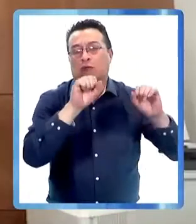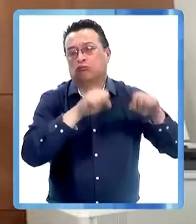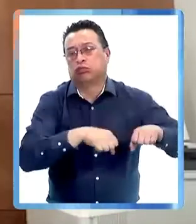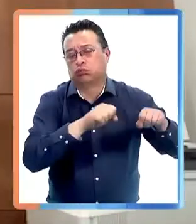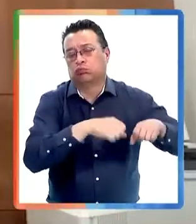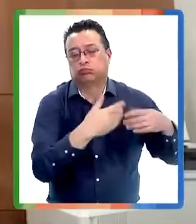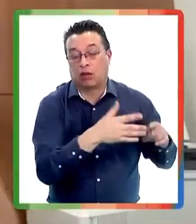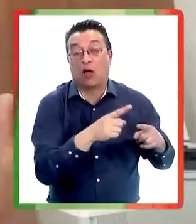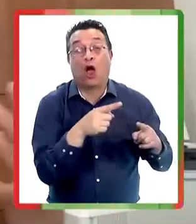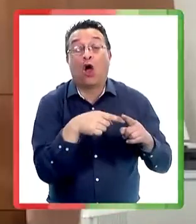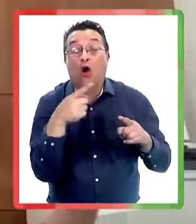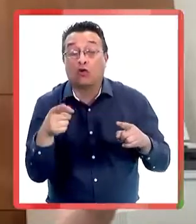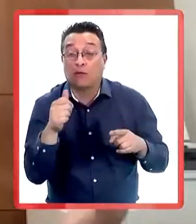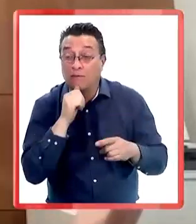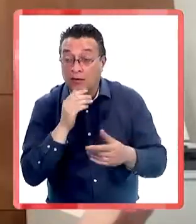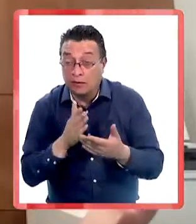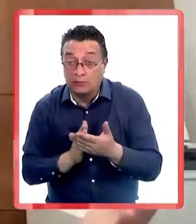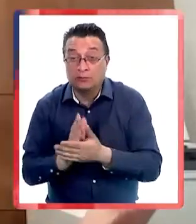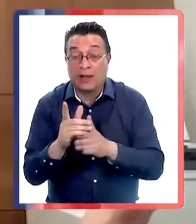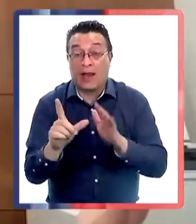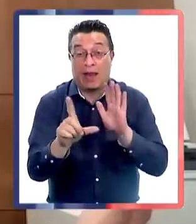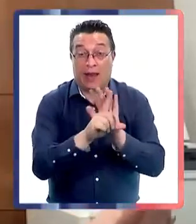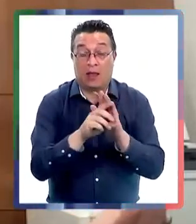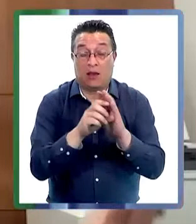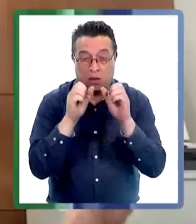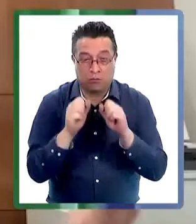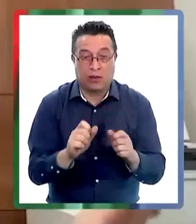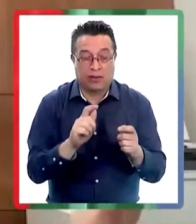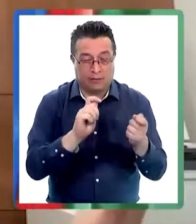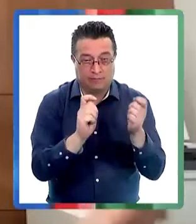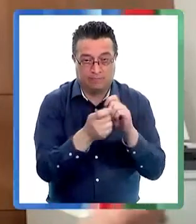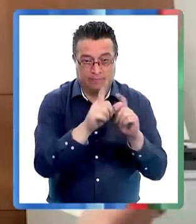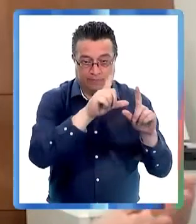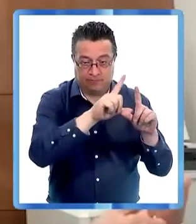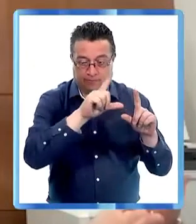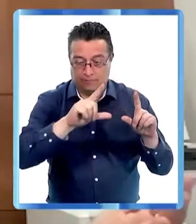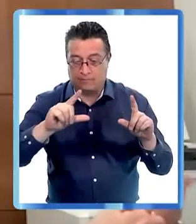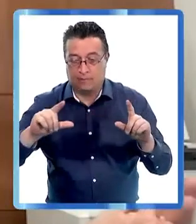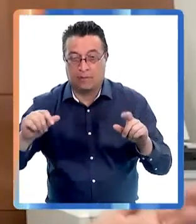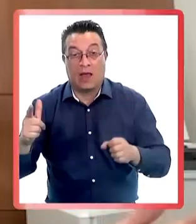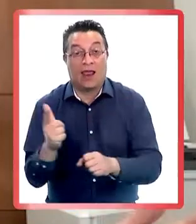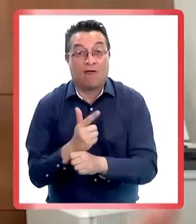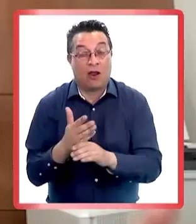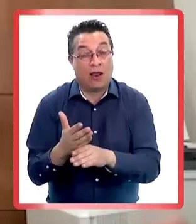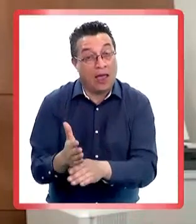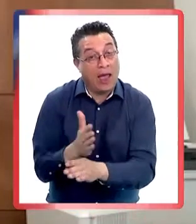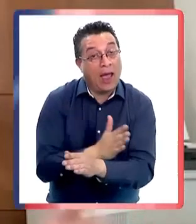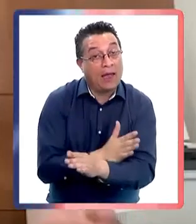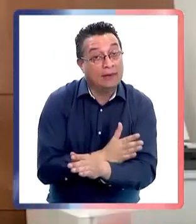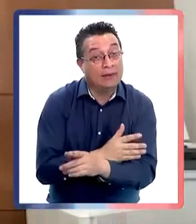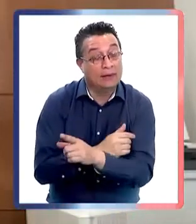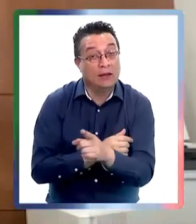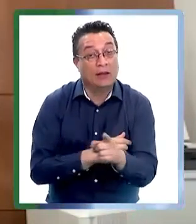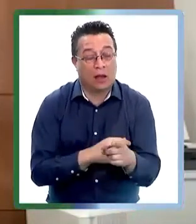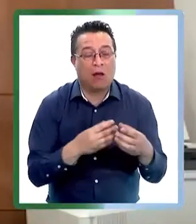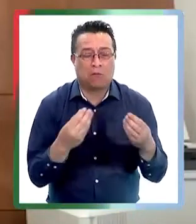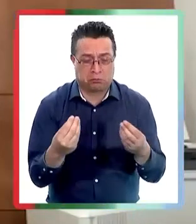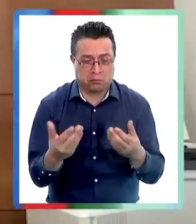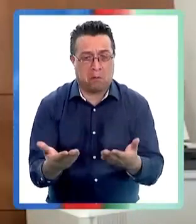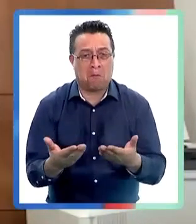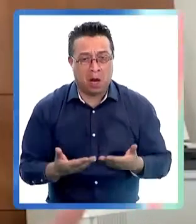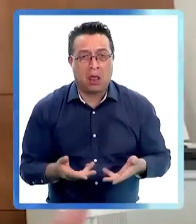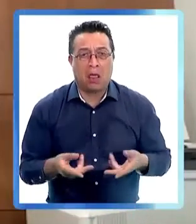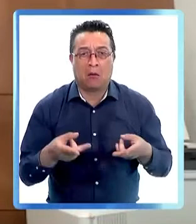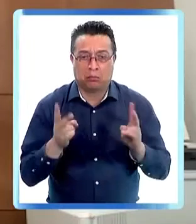todas aquellas además que a partir de la entrada en vigencia de la ley puedan hacer este proceso de reducción de jornada laboral antes, son muy